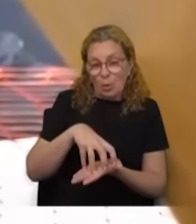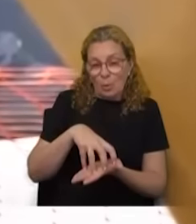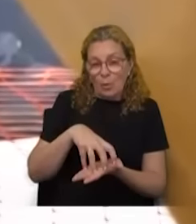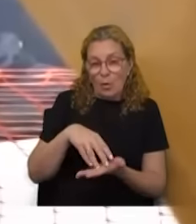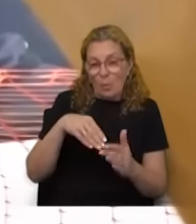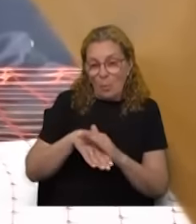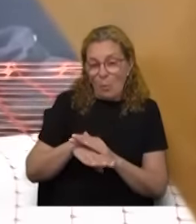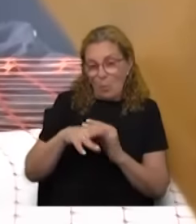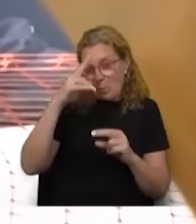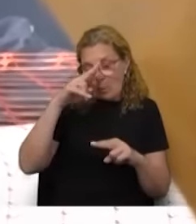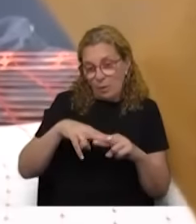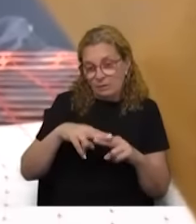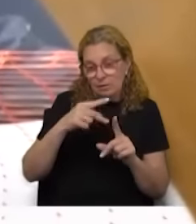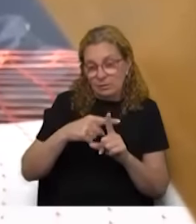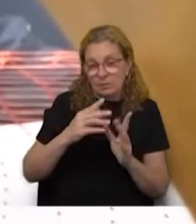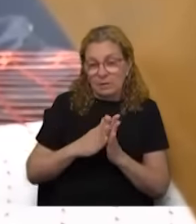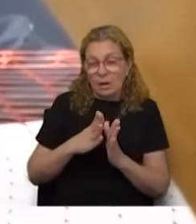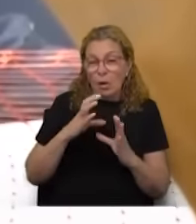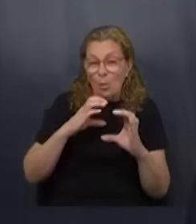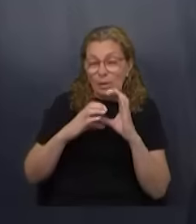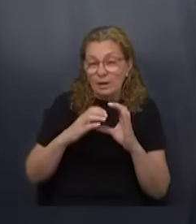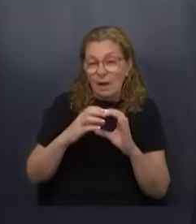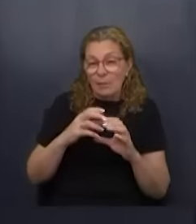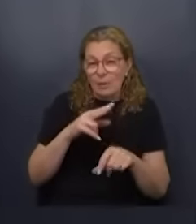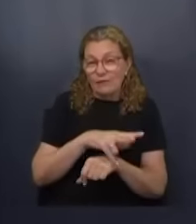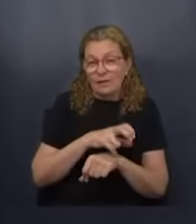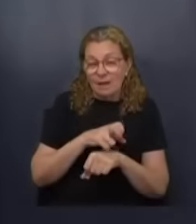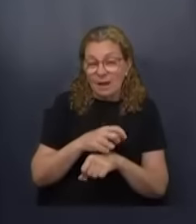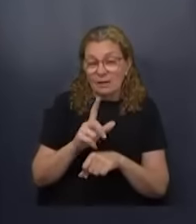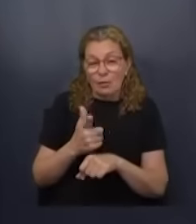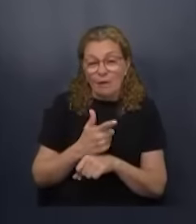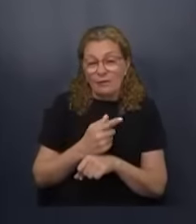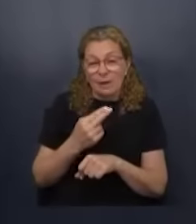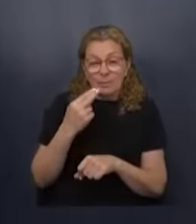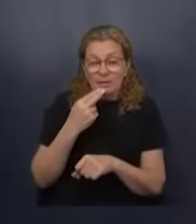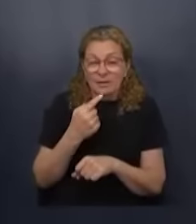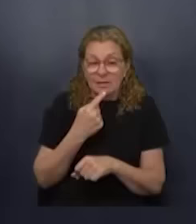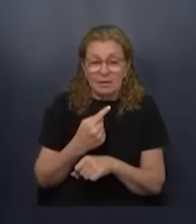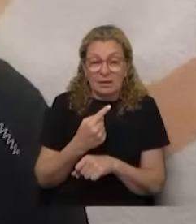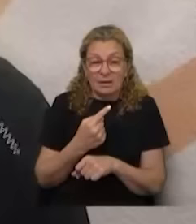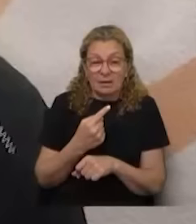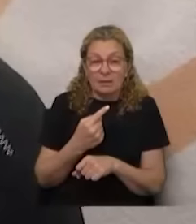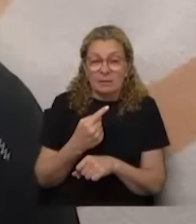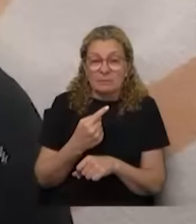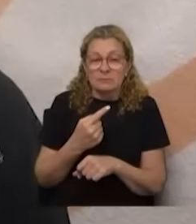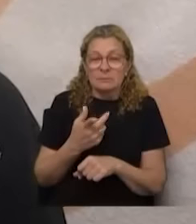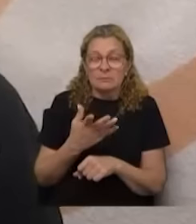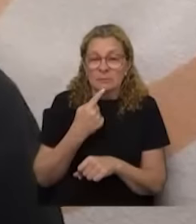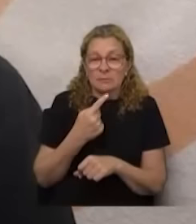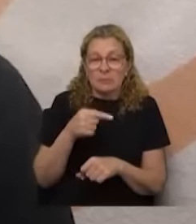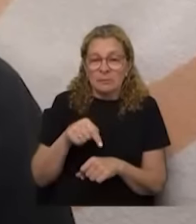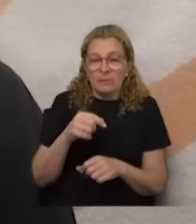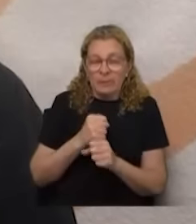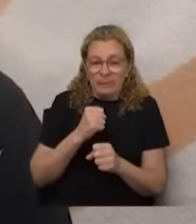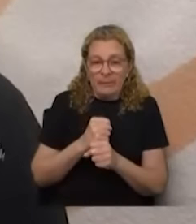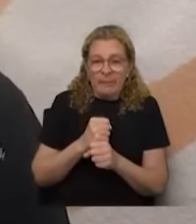buceo Nosotros le comunicamos al doctor percivale que no no no había elementos como para continuar la intervención que nosotros este